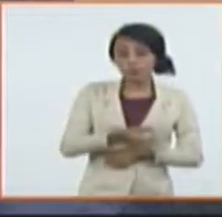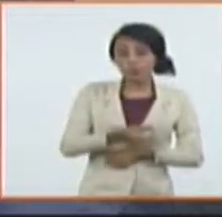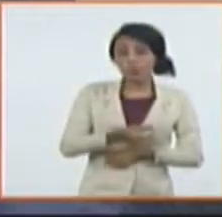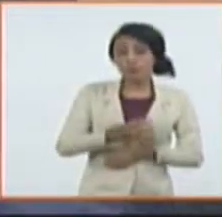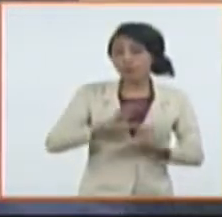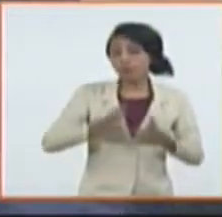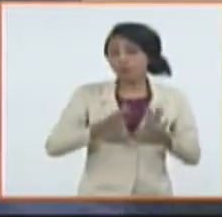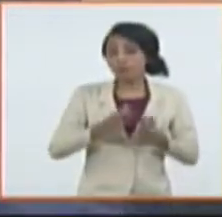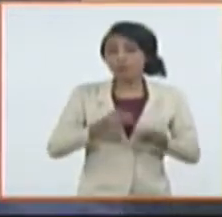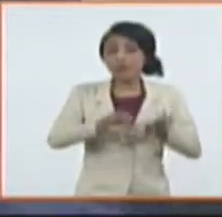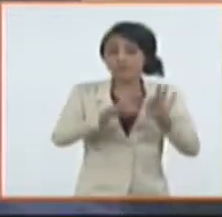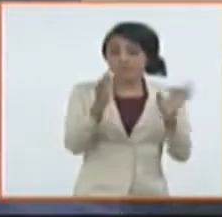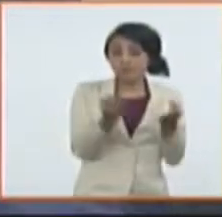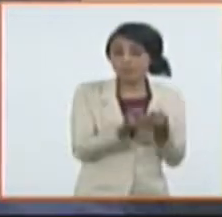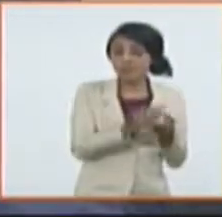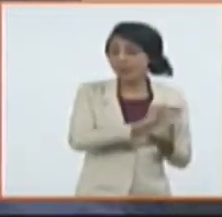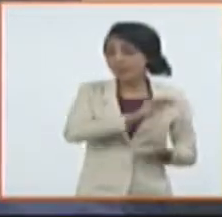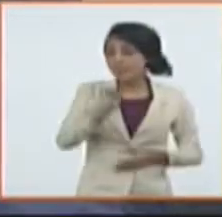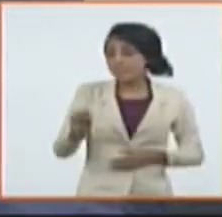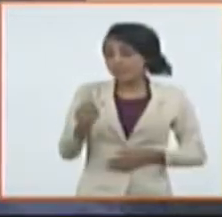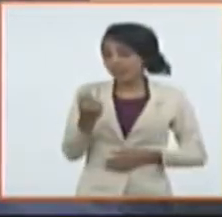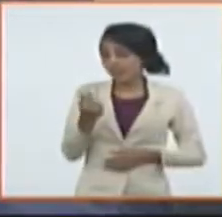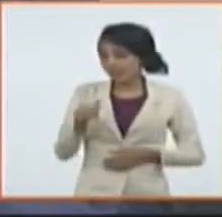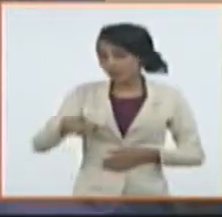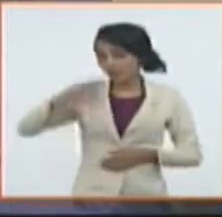con Fincini para